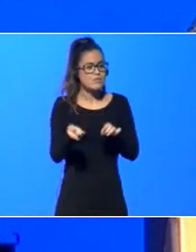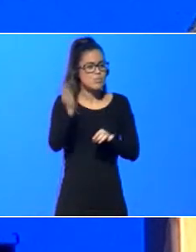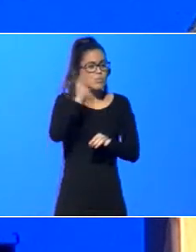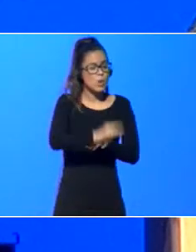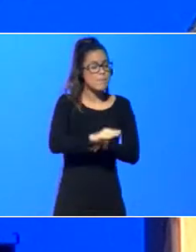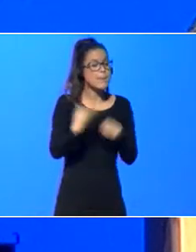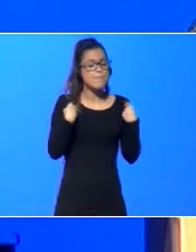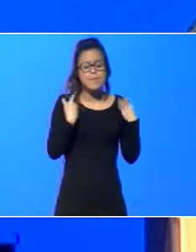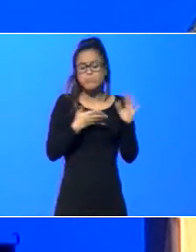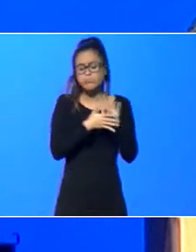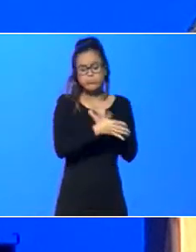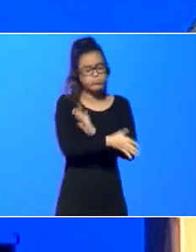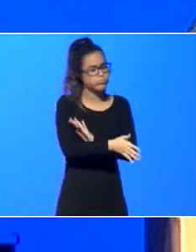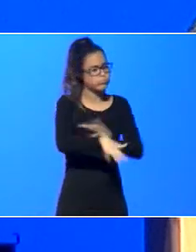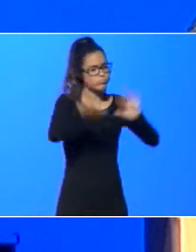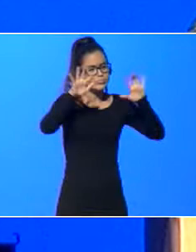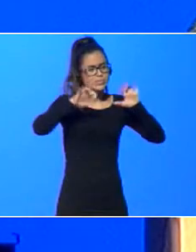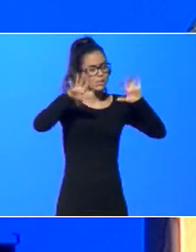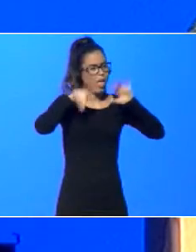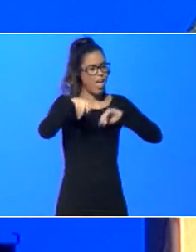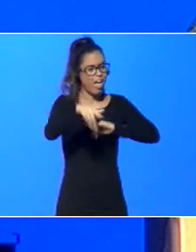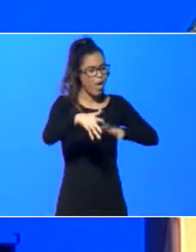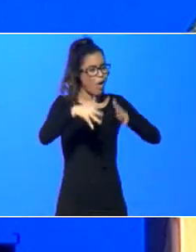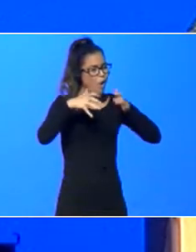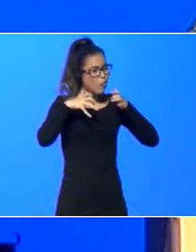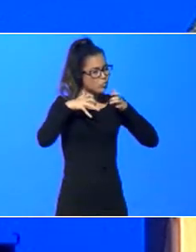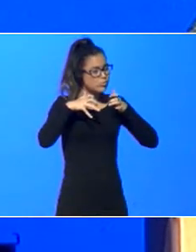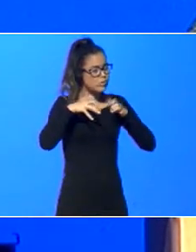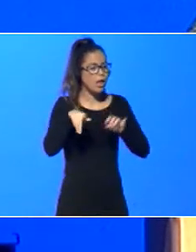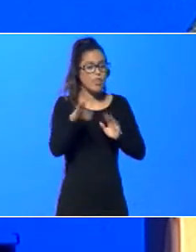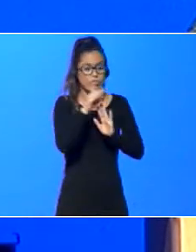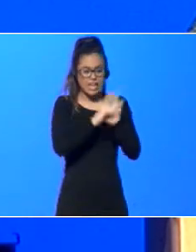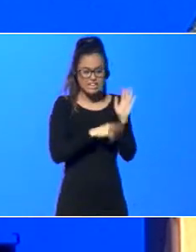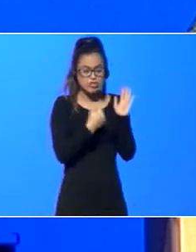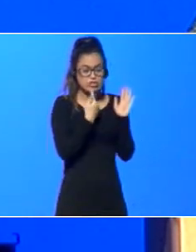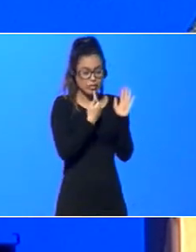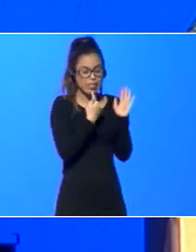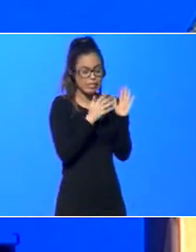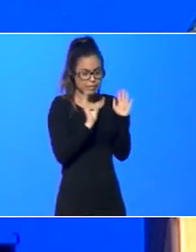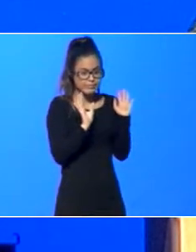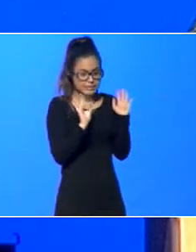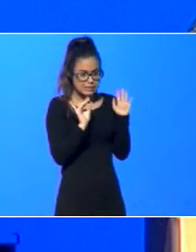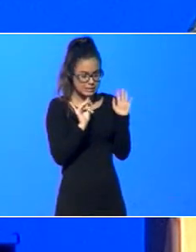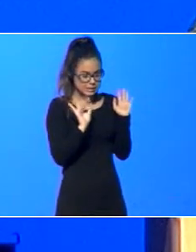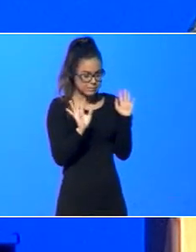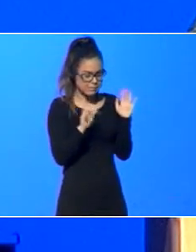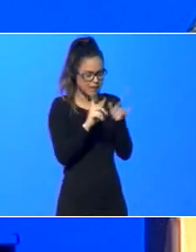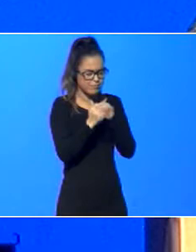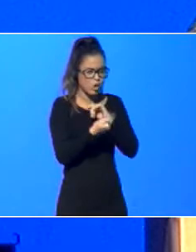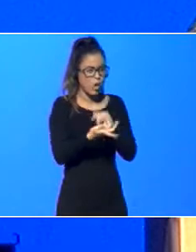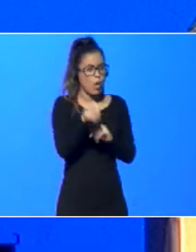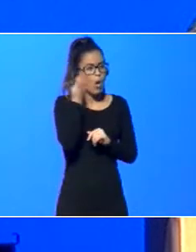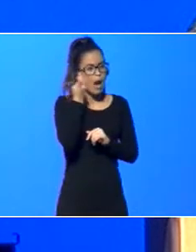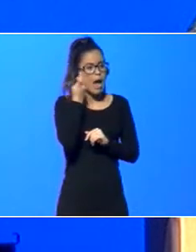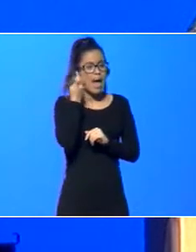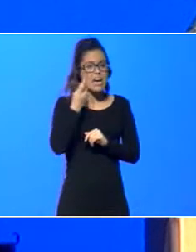la vida. Y eso tampoco está logrado. En los decretos sí se dice, se piensa en eso, se dice, hombre, es que los alumnos deben ir